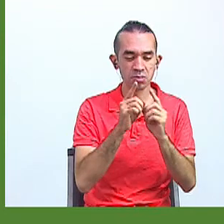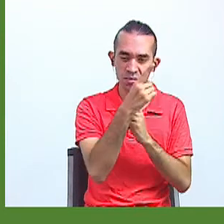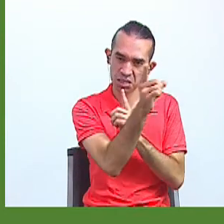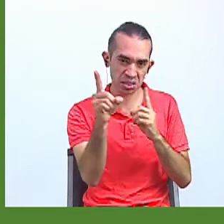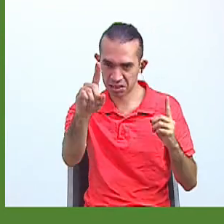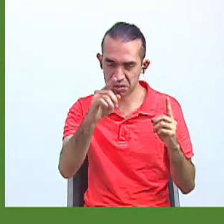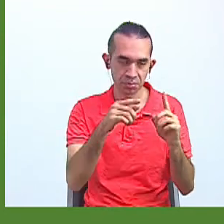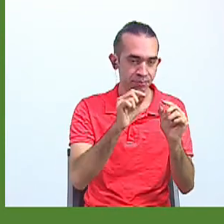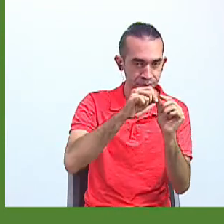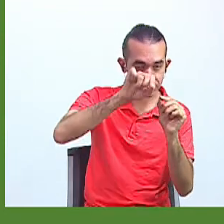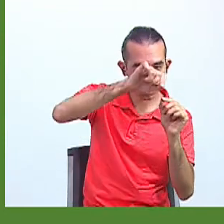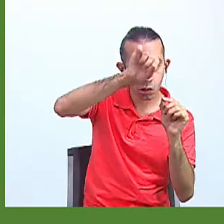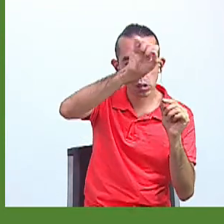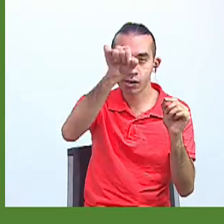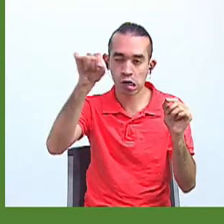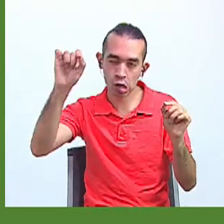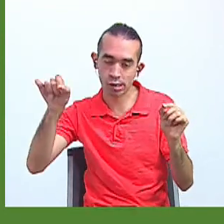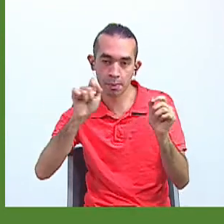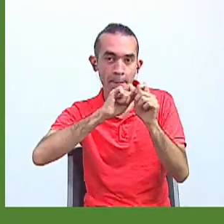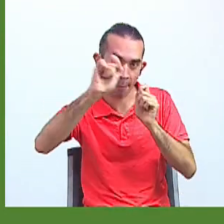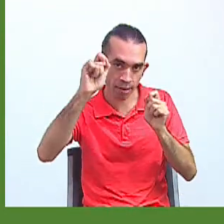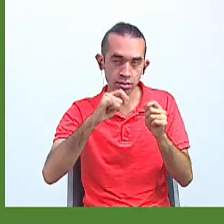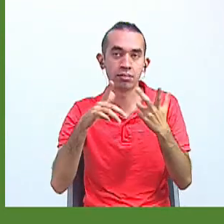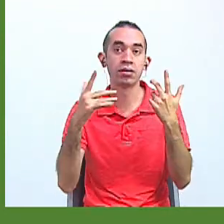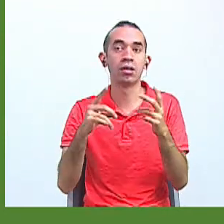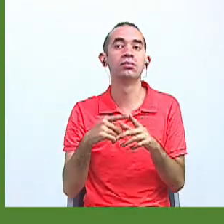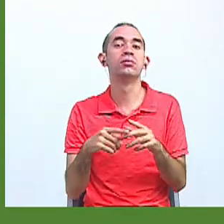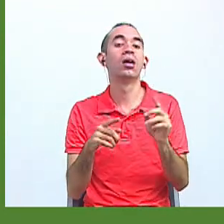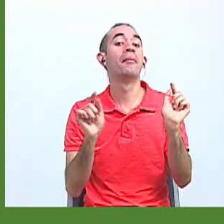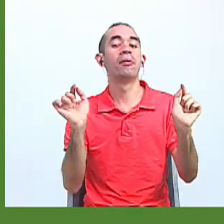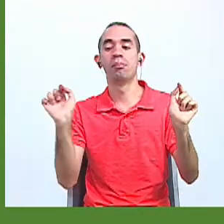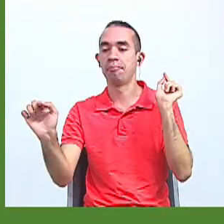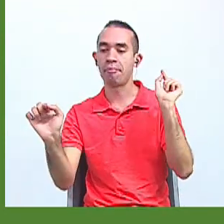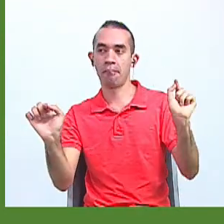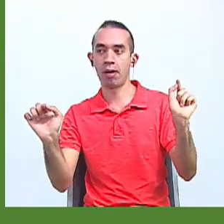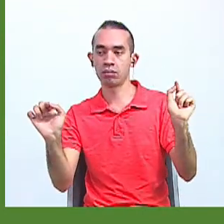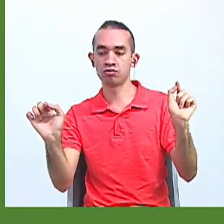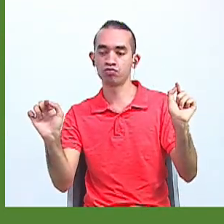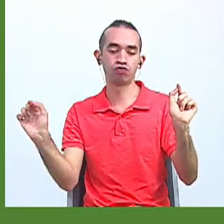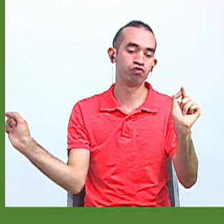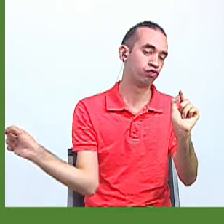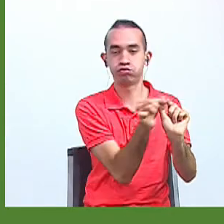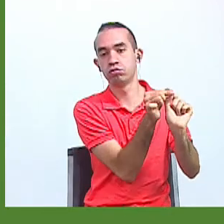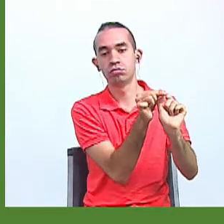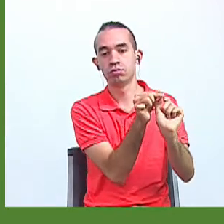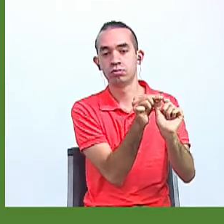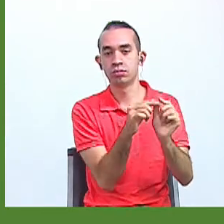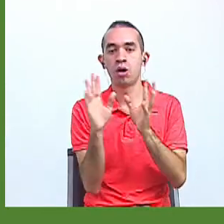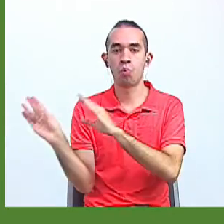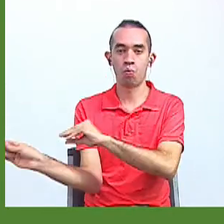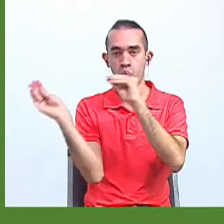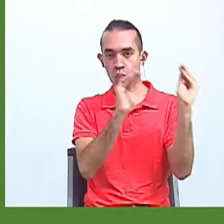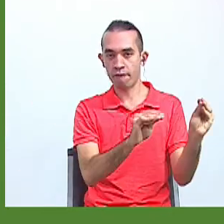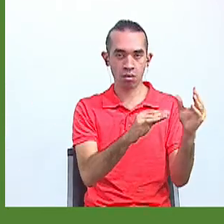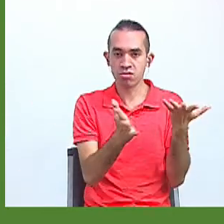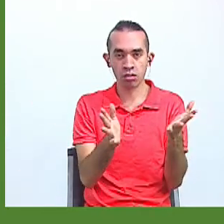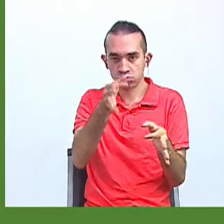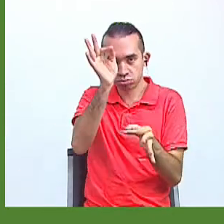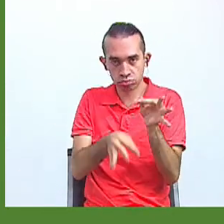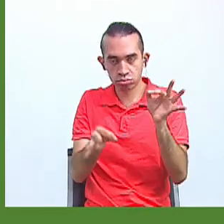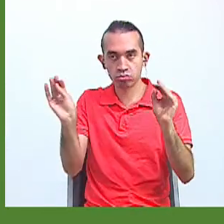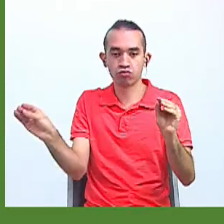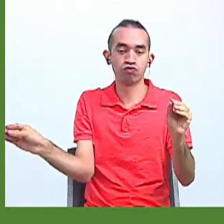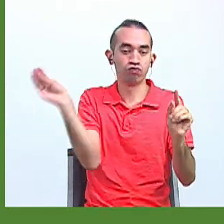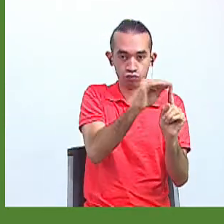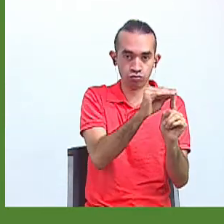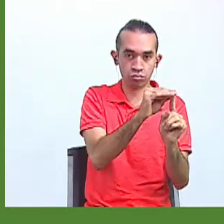Y después, si hacemos una línea recta del cambio de posición de la mariposa,